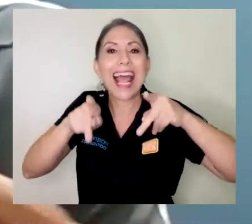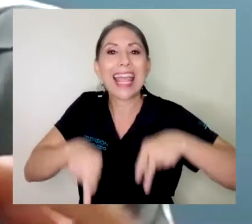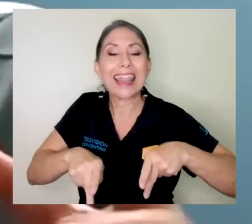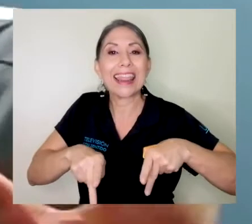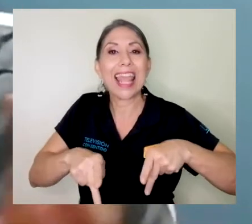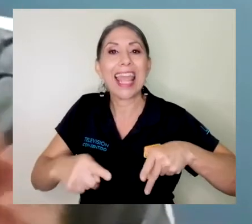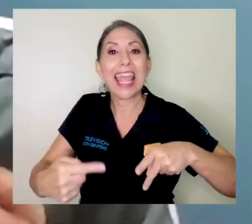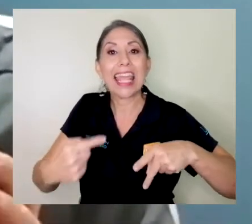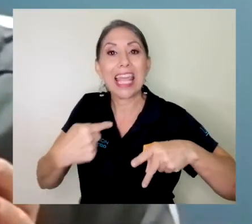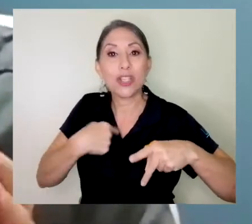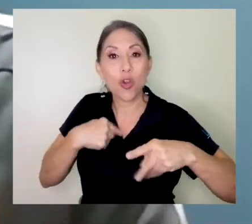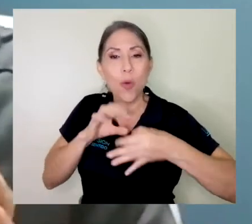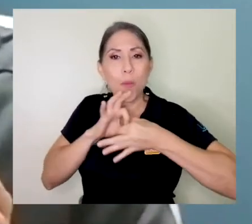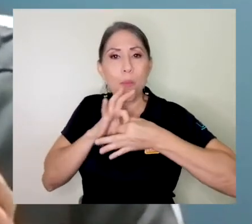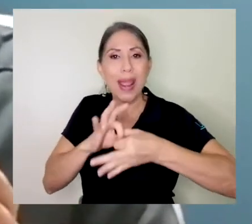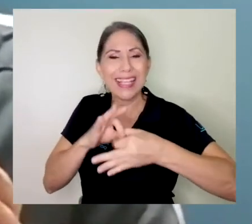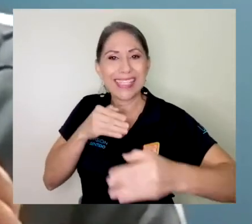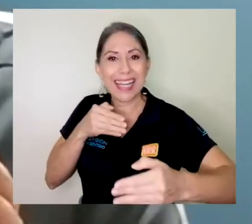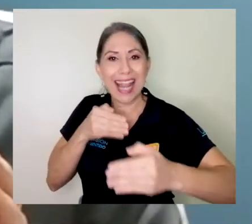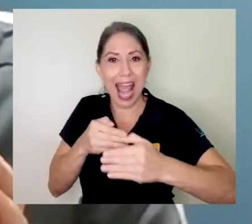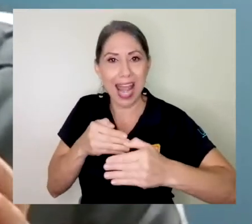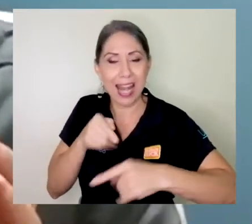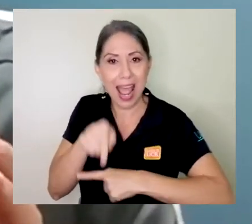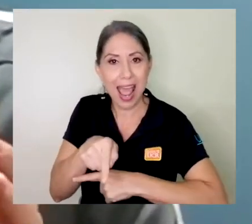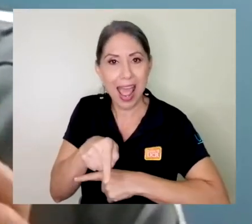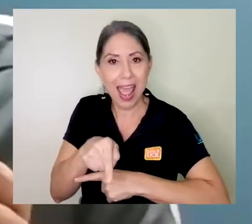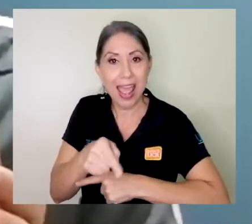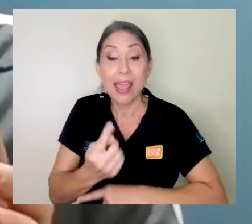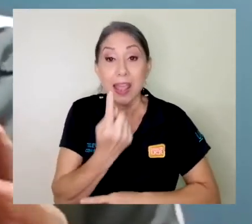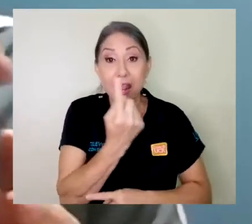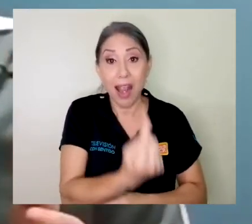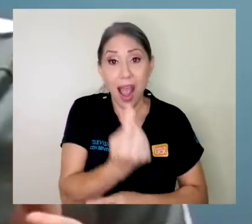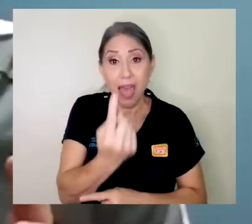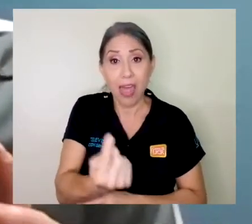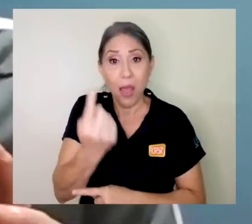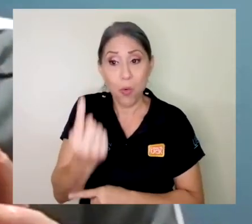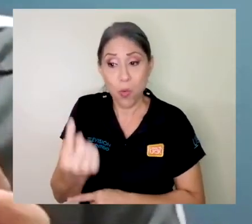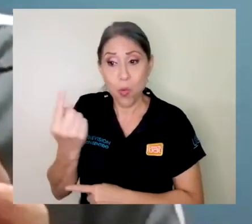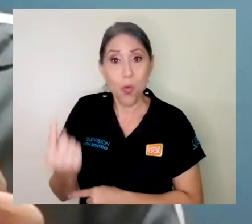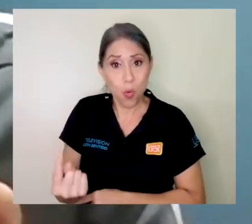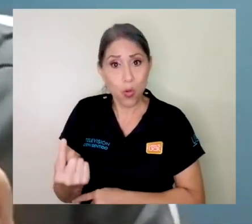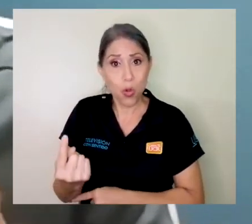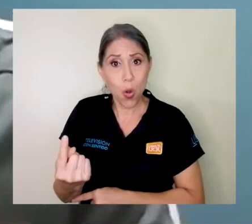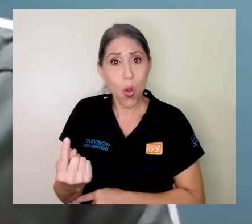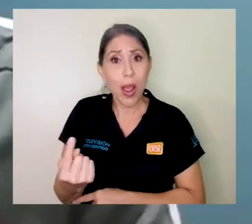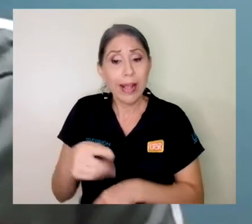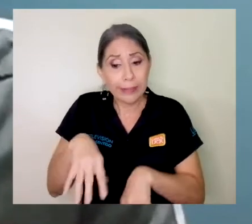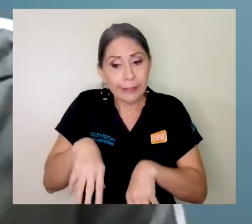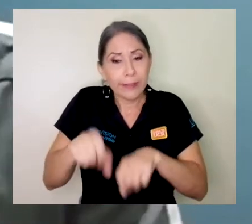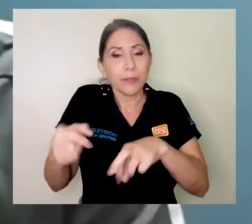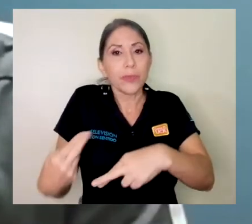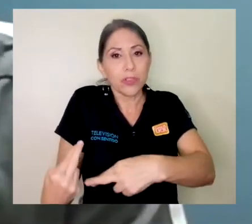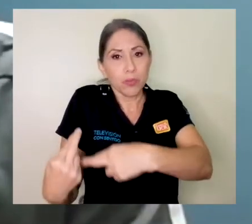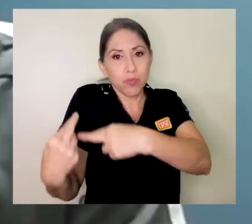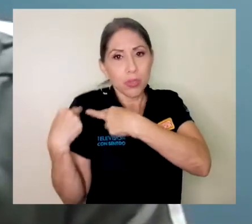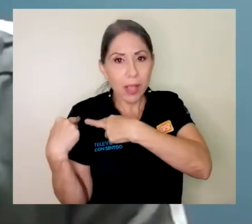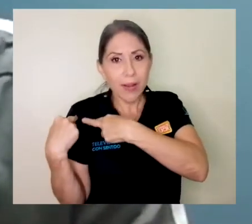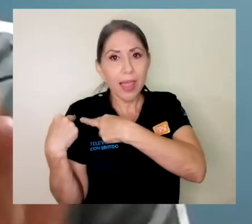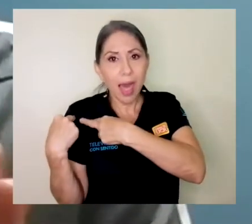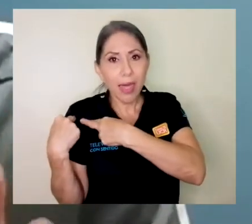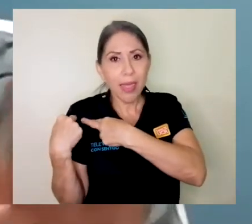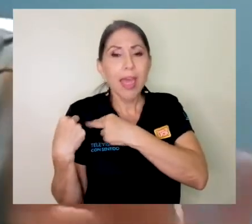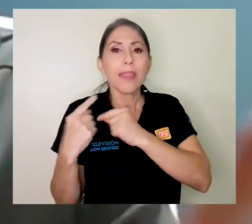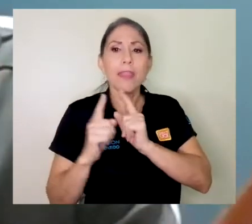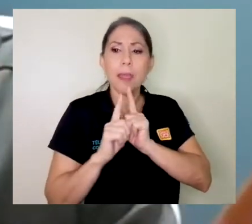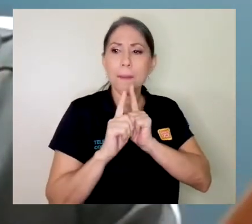yo tengo relación cercana y en la cual cada uno ha tomado la responsabilidad